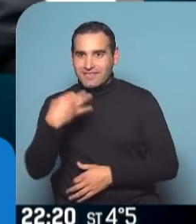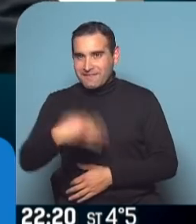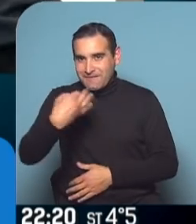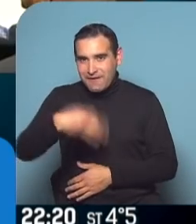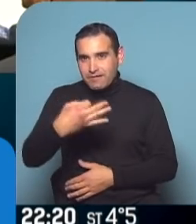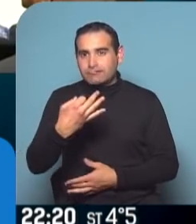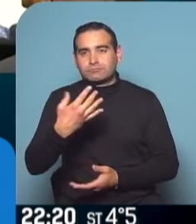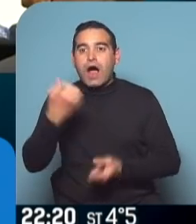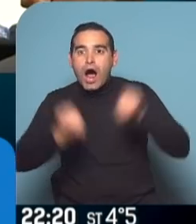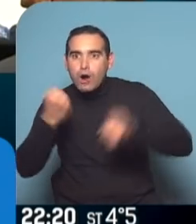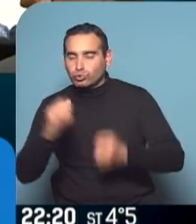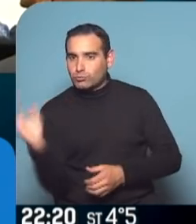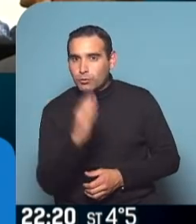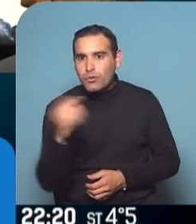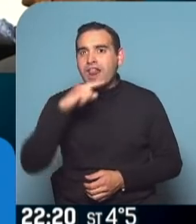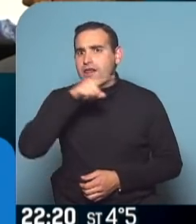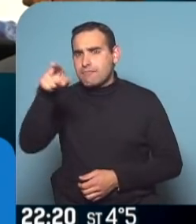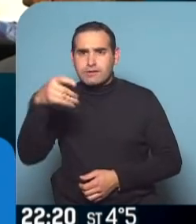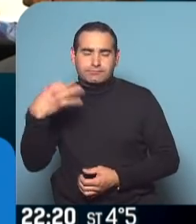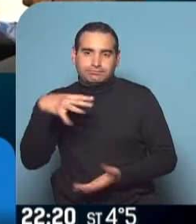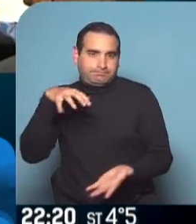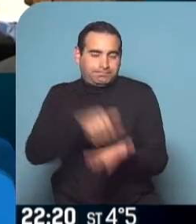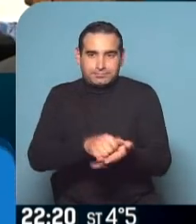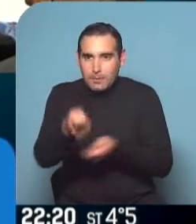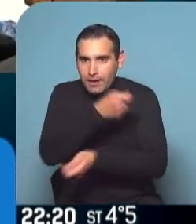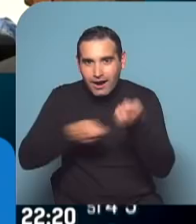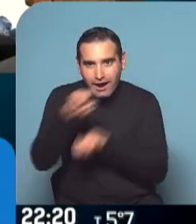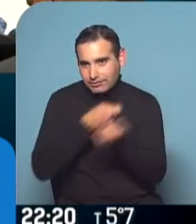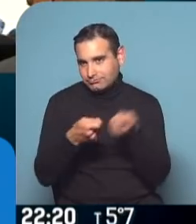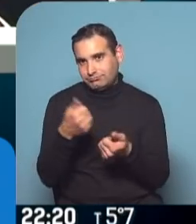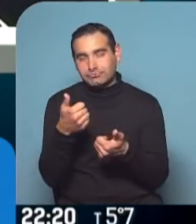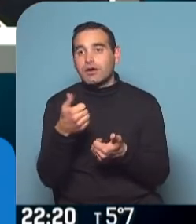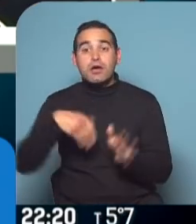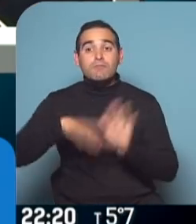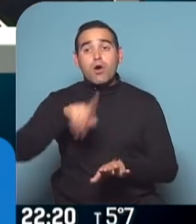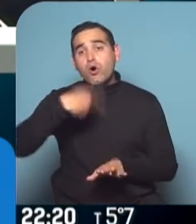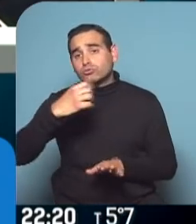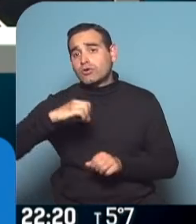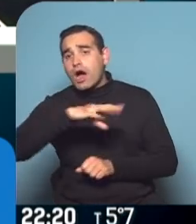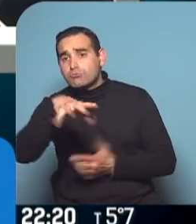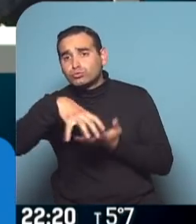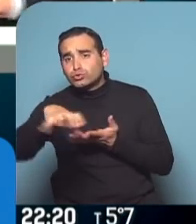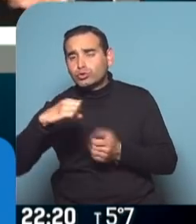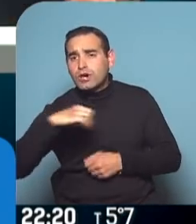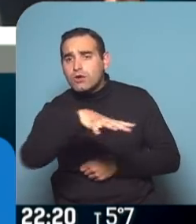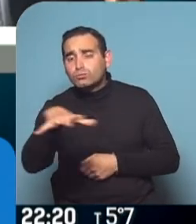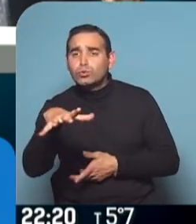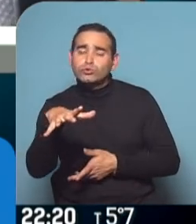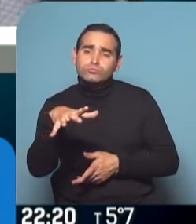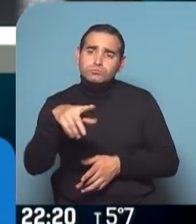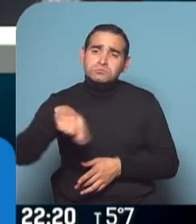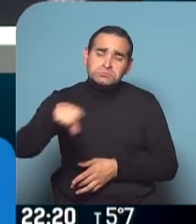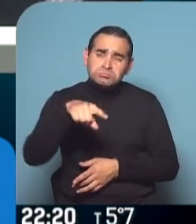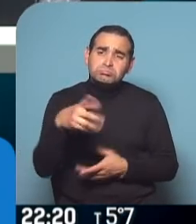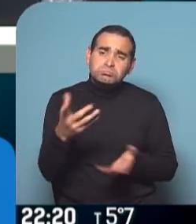automotriz en Alemania ya tiene mercados cautivos prácticamente, ¿no? Y los sectores agrícolas que